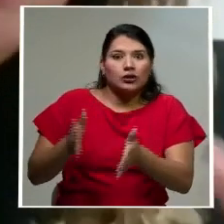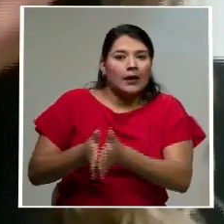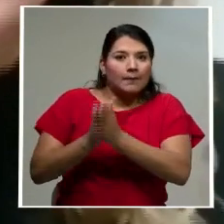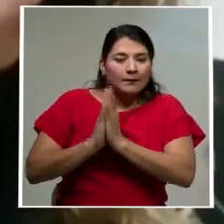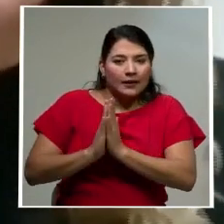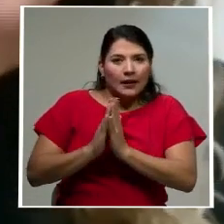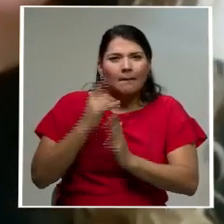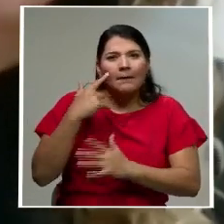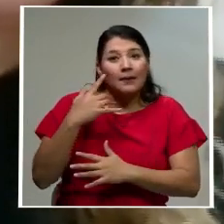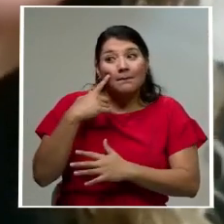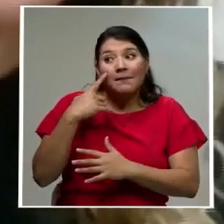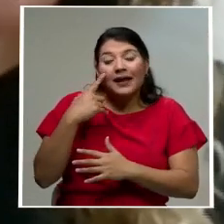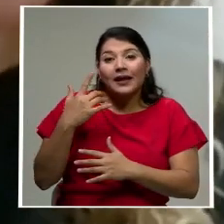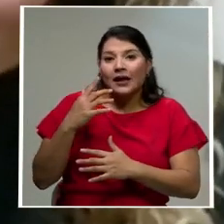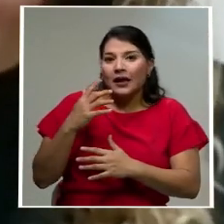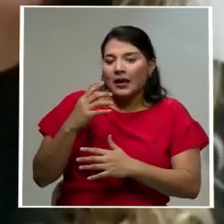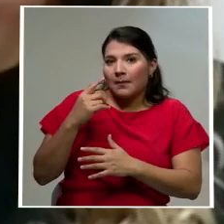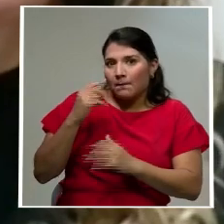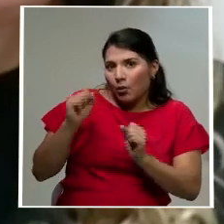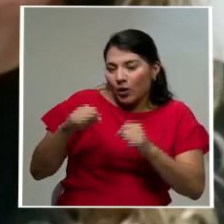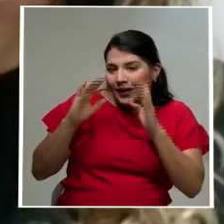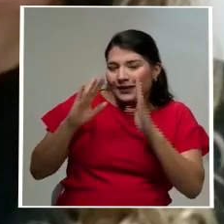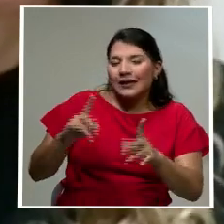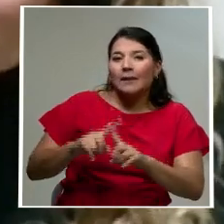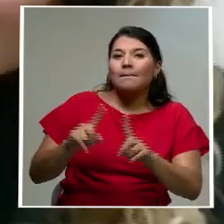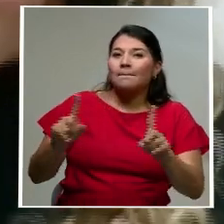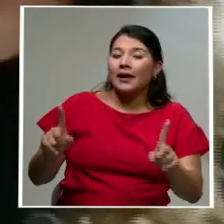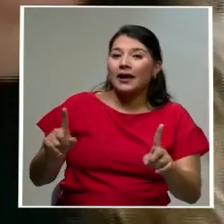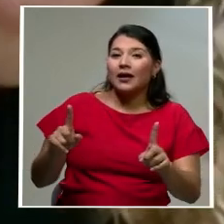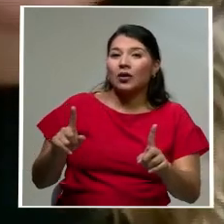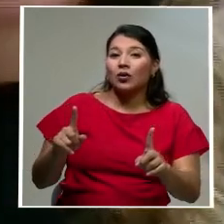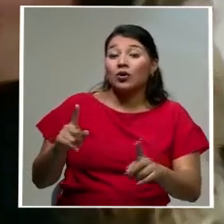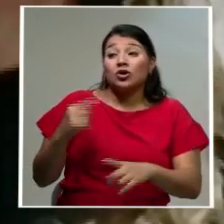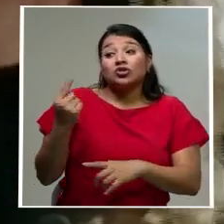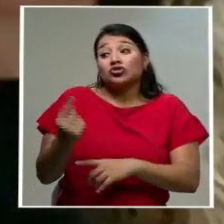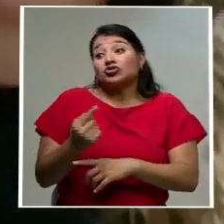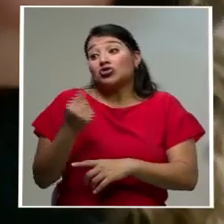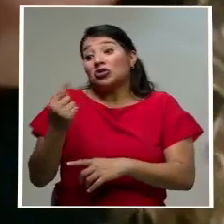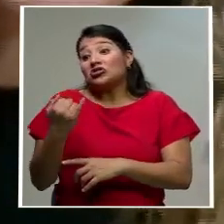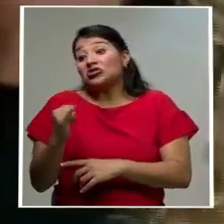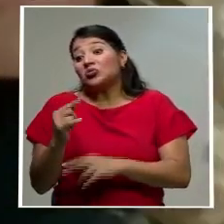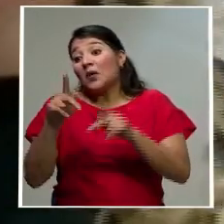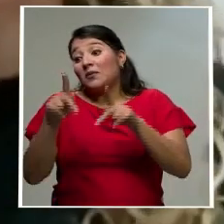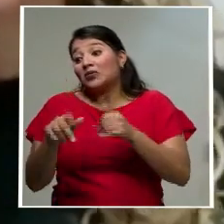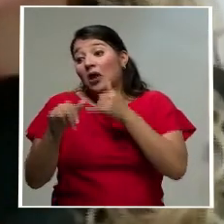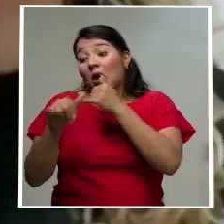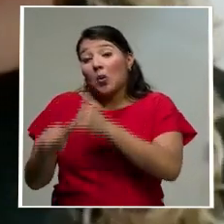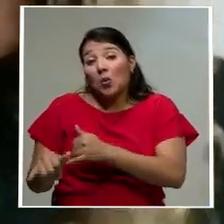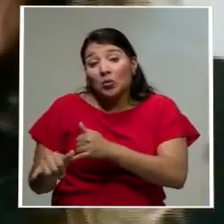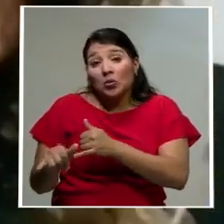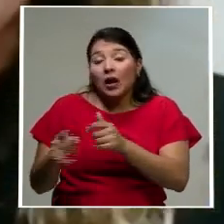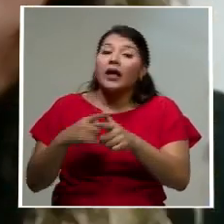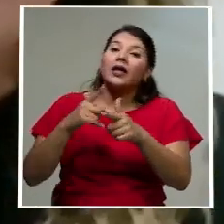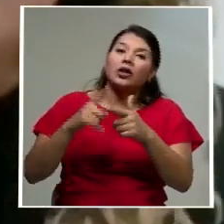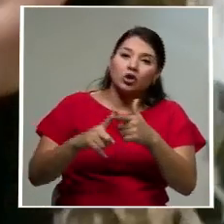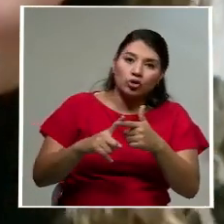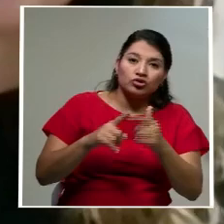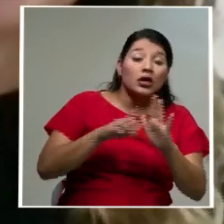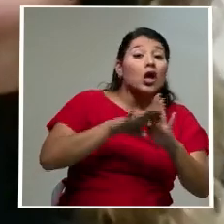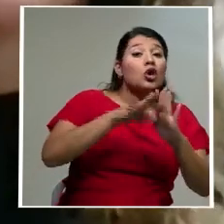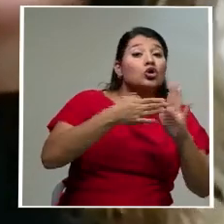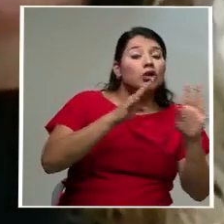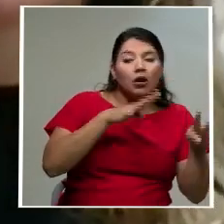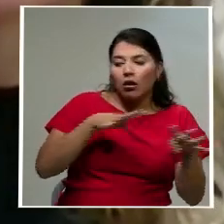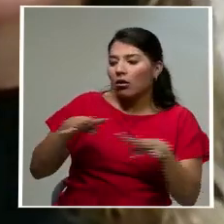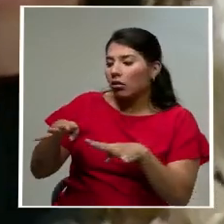Para poder ver todo este tema, pero solo si alguien acusa o si alguien pone una denuncia, la Contraloría actúa, y yo creo